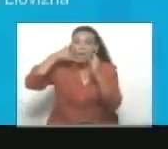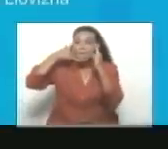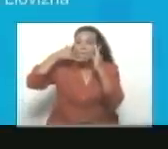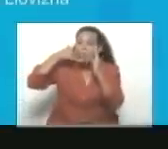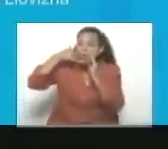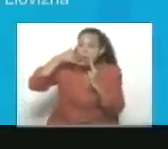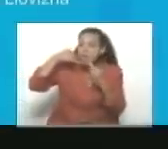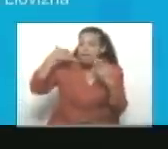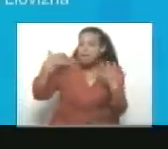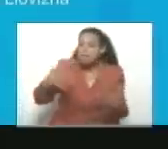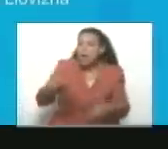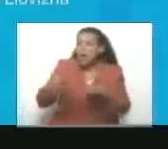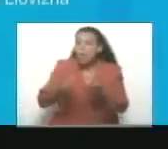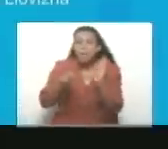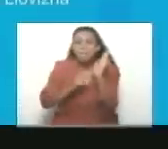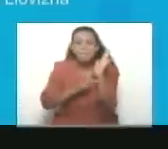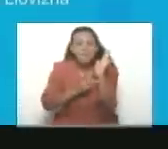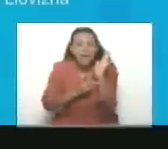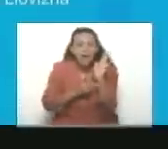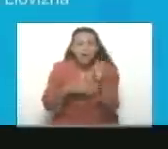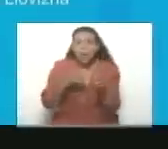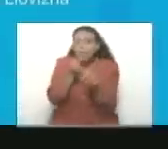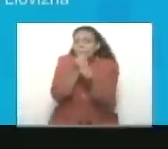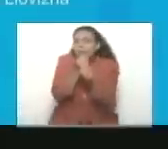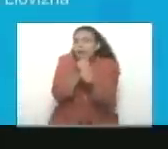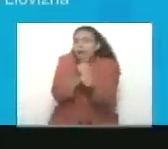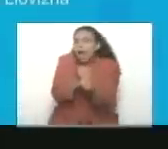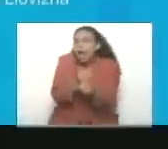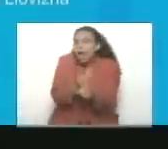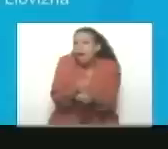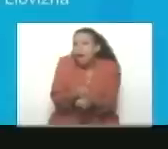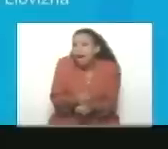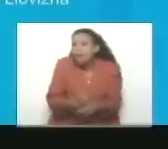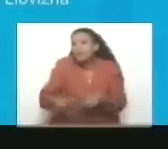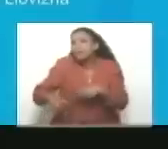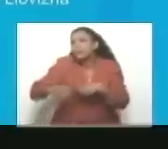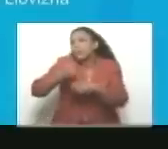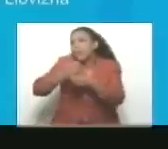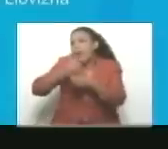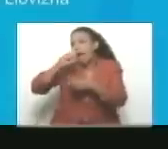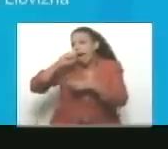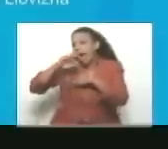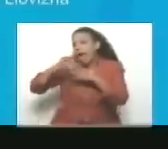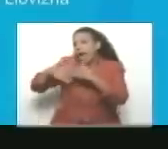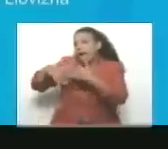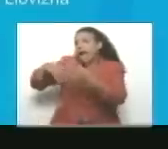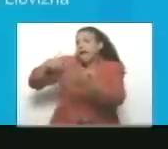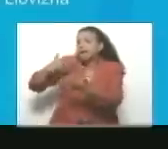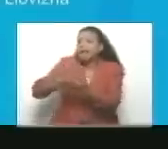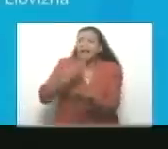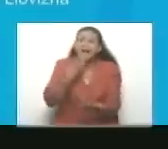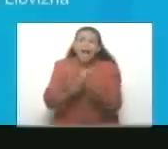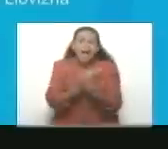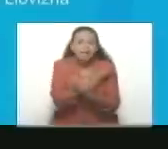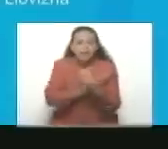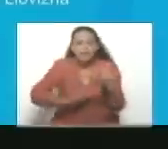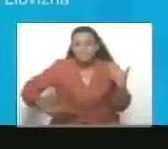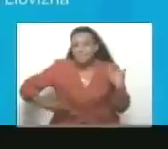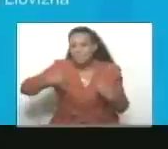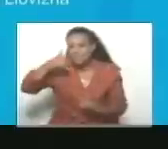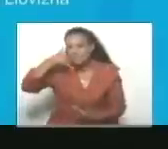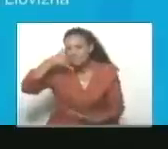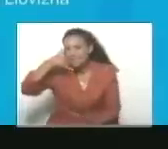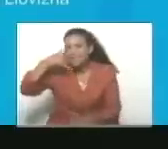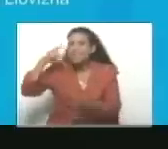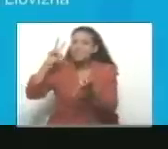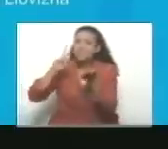Bolívar en mi parroquia mira estábamos esperando esto de verdad que estábamos esperando esto Muchísimas gracias señor presidente